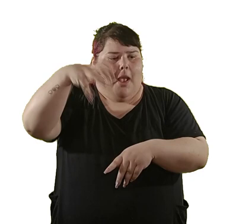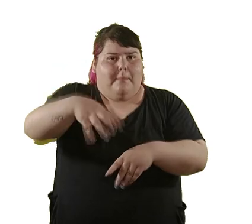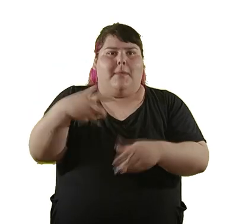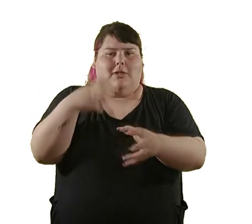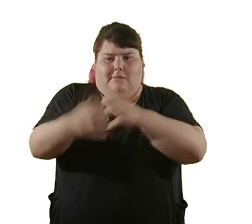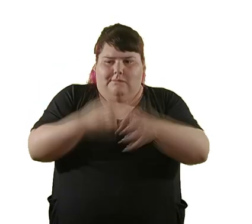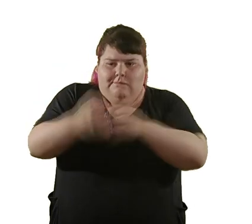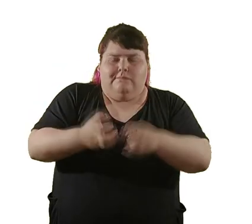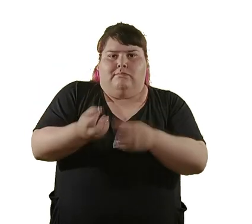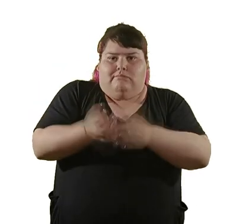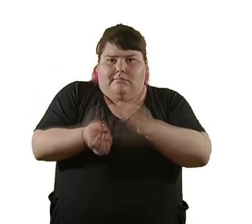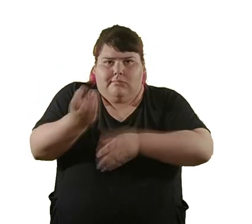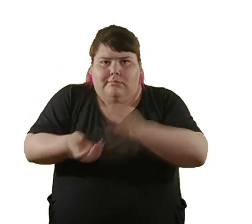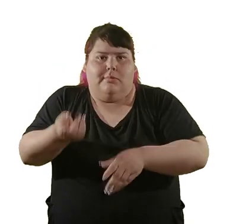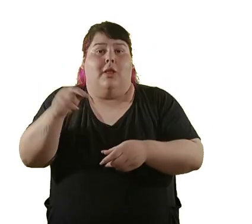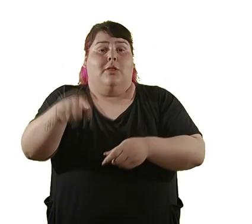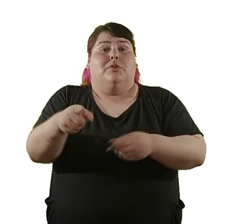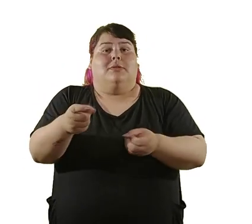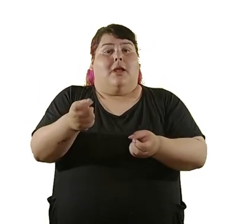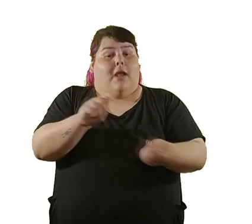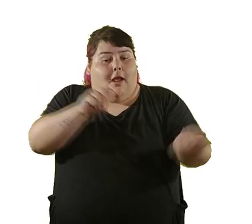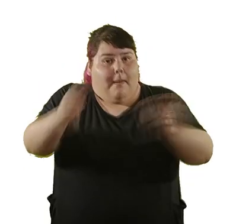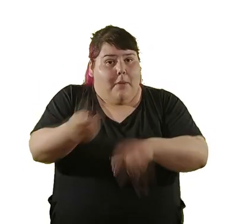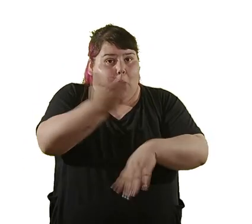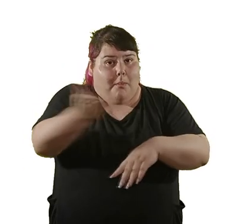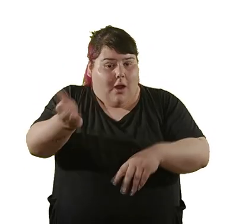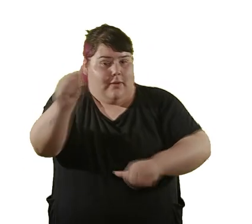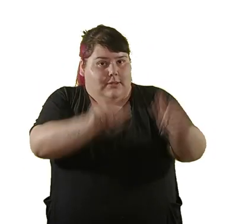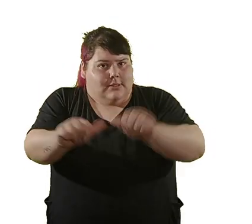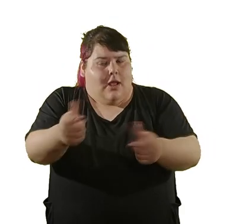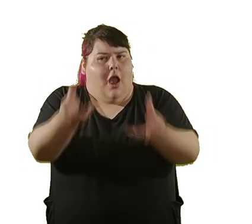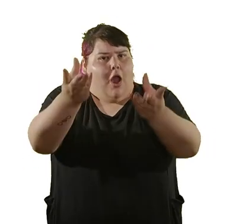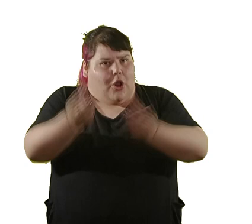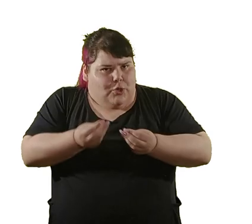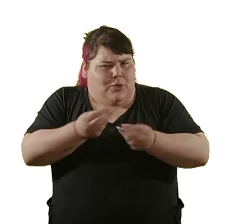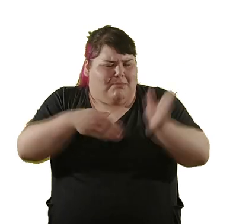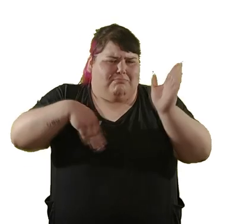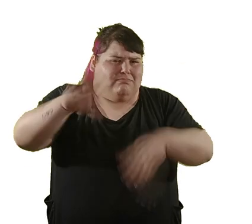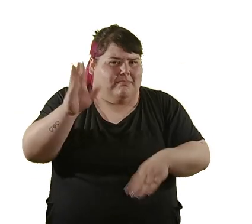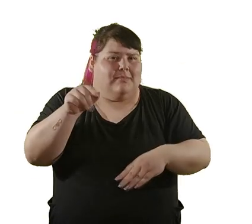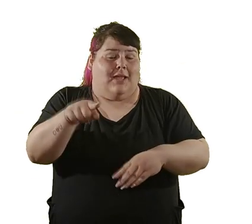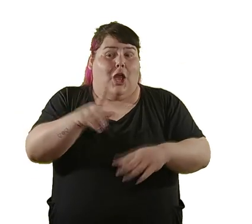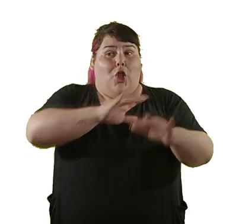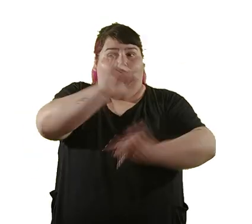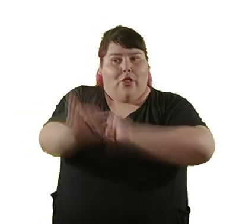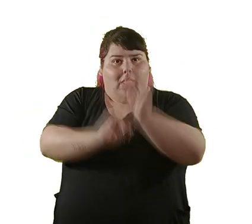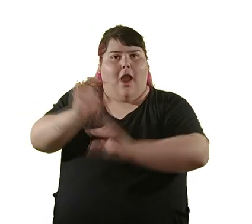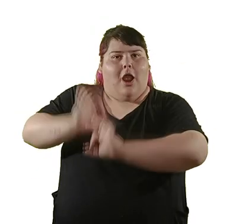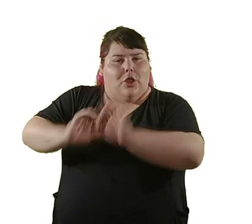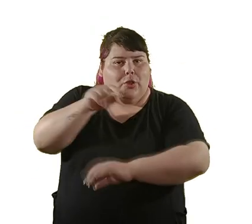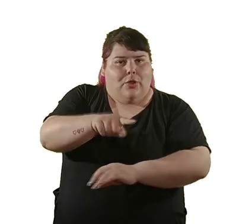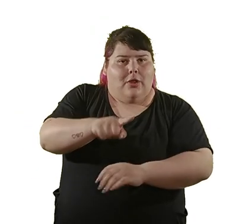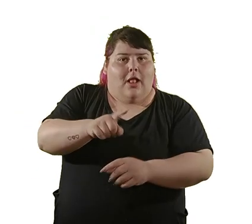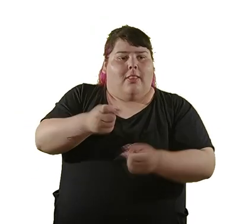al fin. Entonces creo que poder traer esa humanidad a la ciencia nos ayudaría muchísimo más. En ese sentido, contar estas historias,